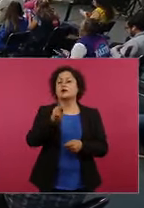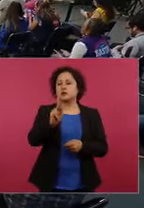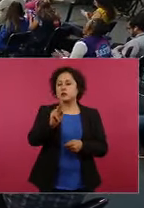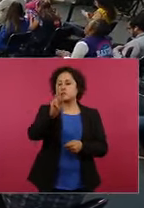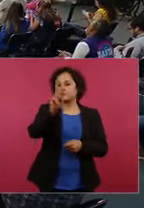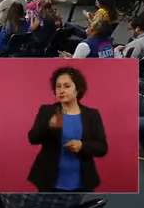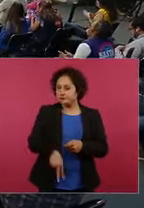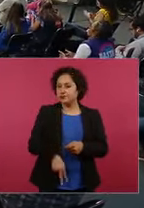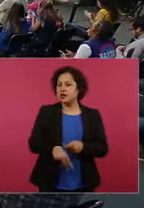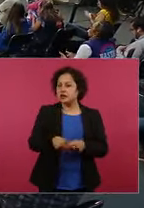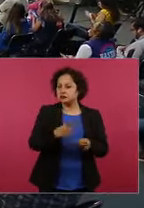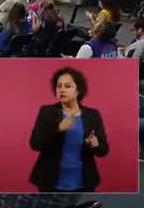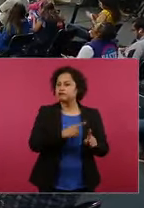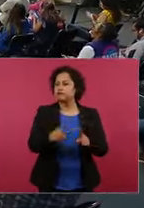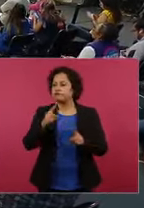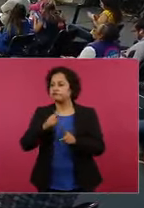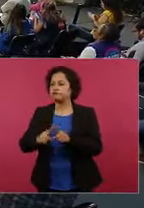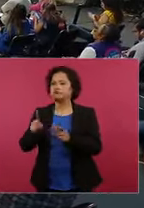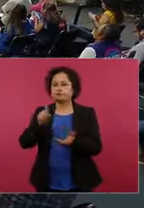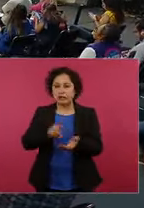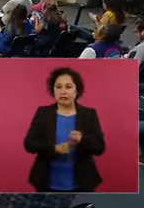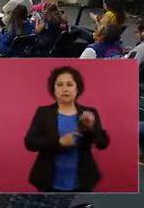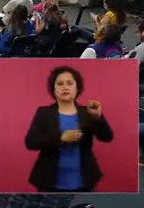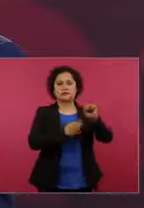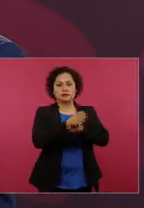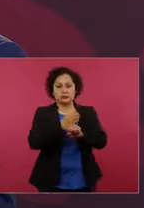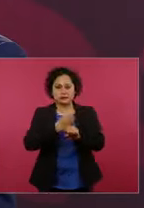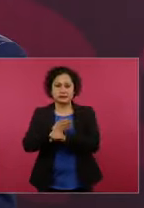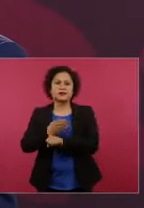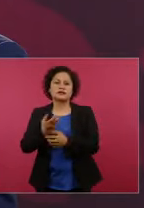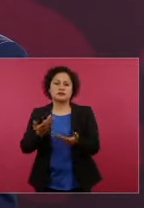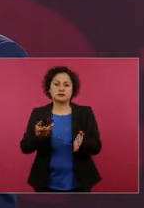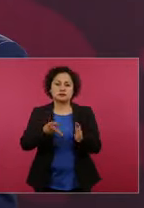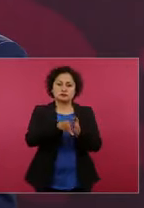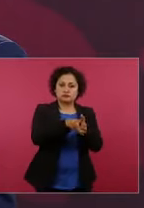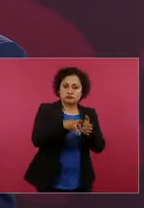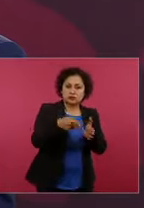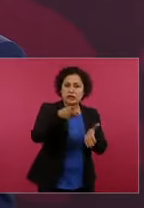los estados. Y los periódicos,